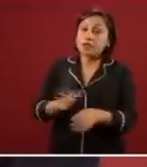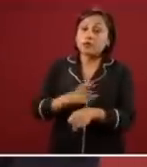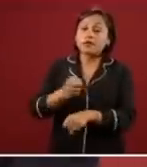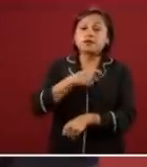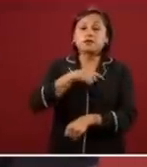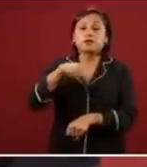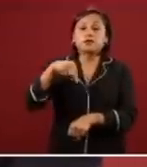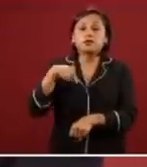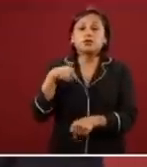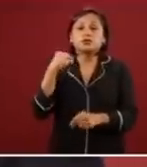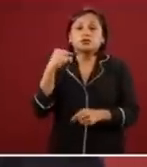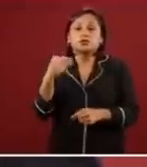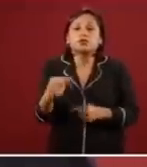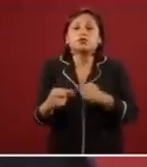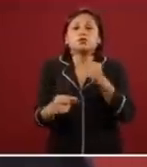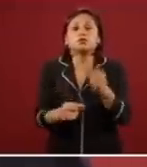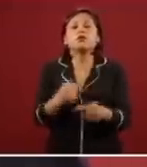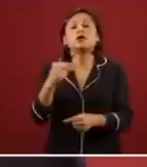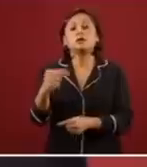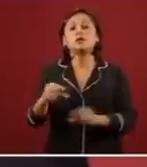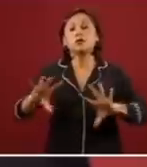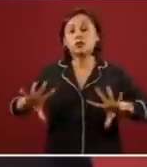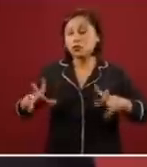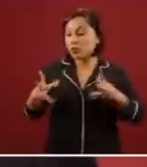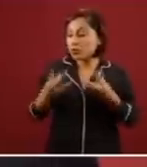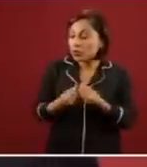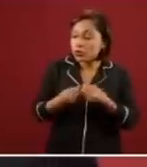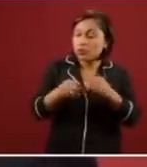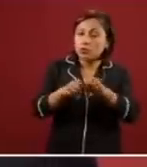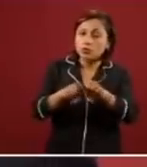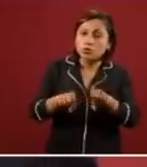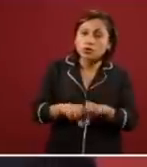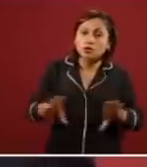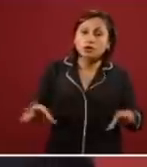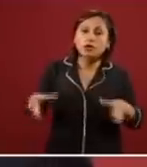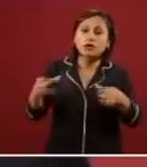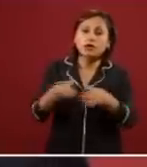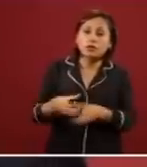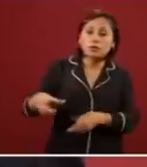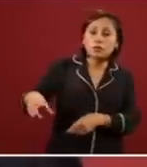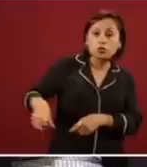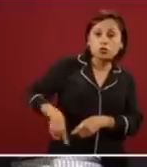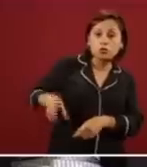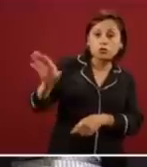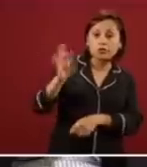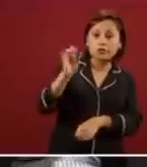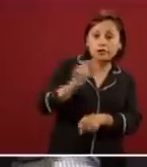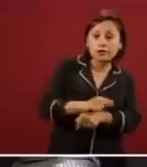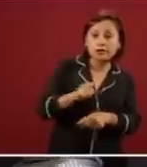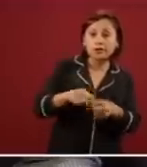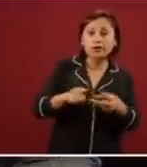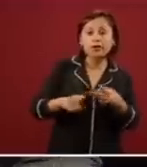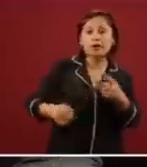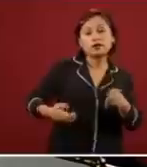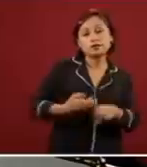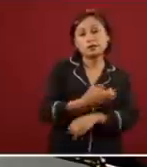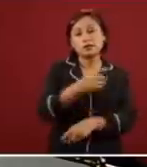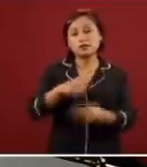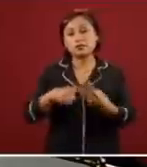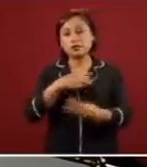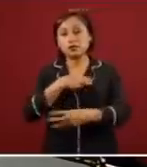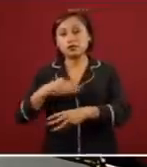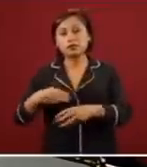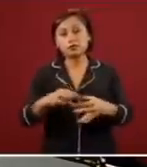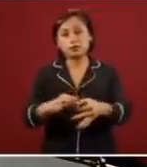acuerdo, trabajando de manera conjunta, gobiernos municipales, gobiernos estatales y el gobierno federal. Presidente, una